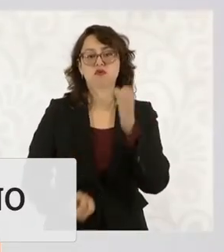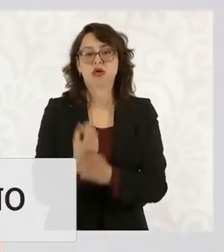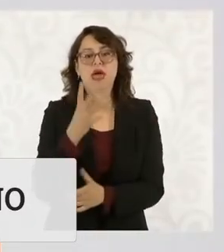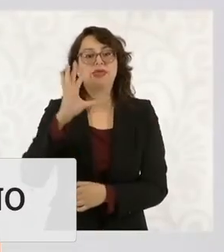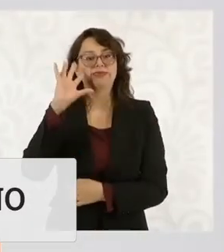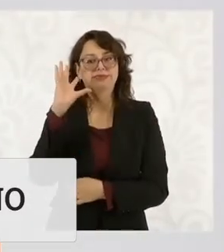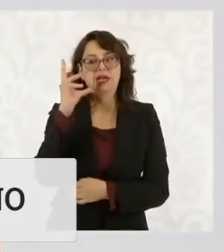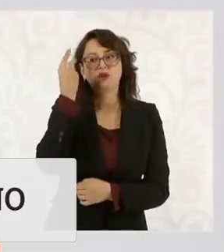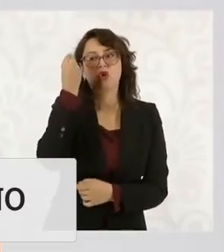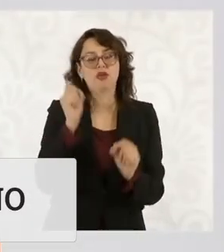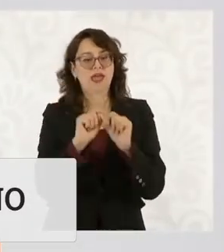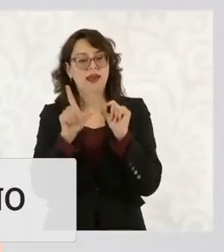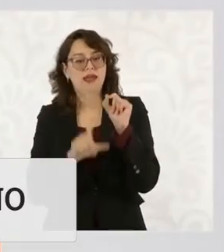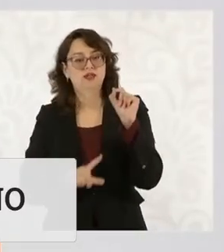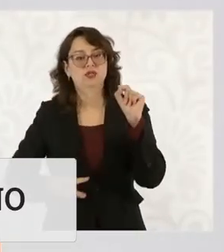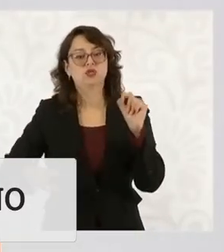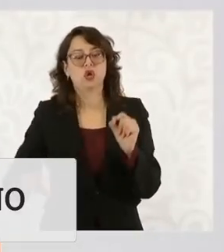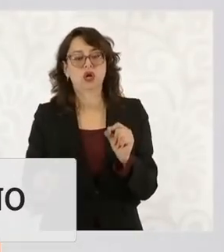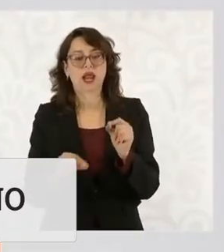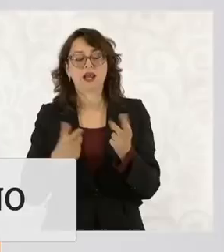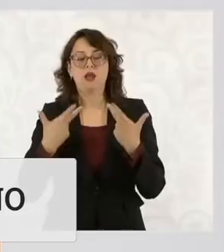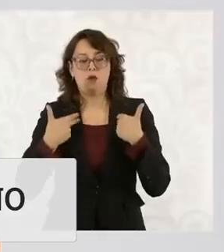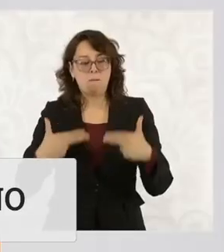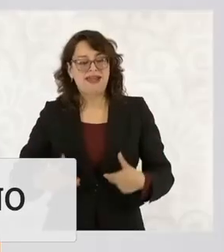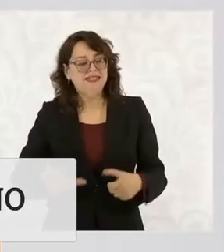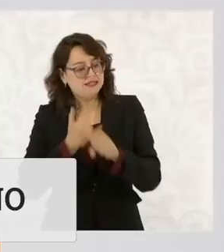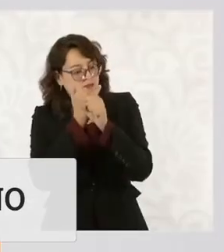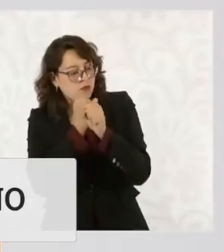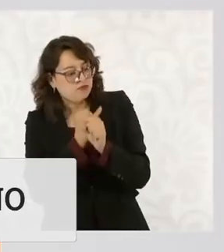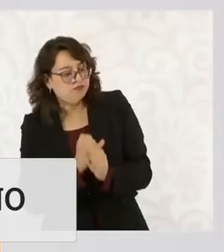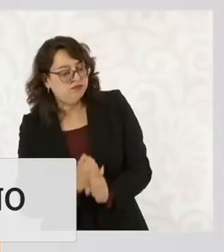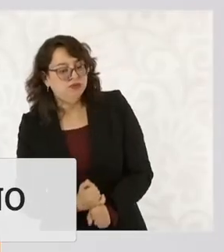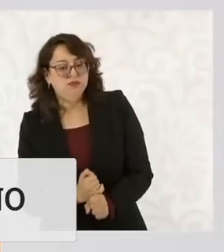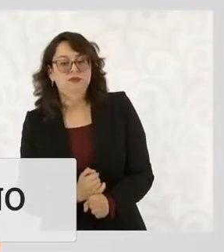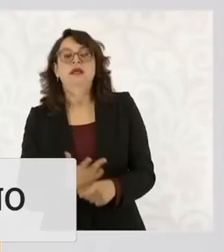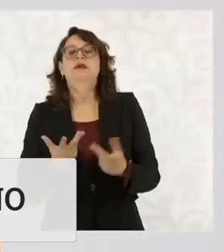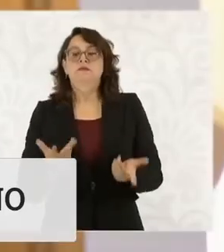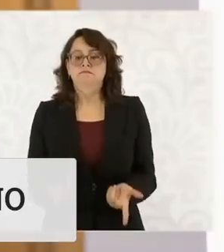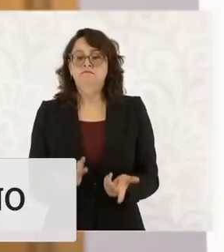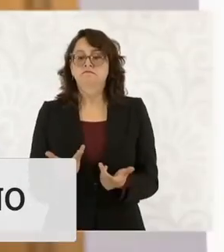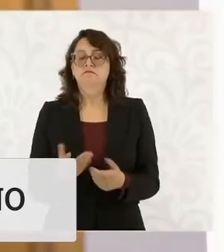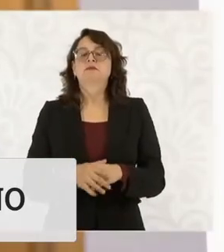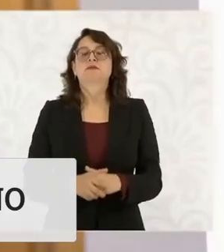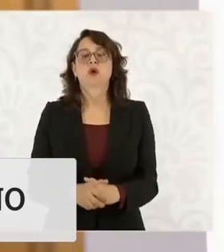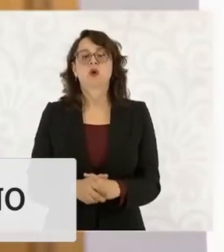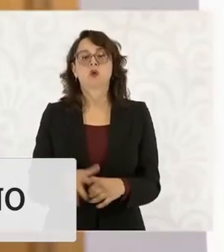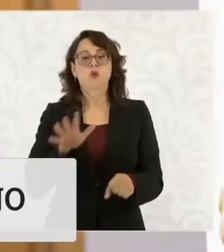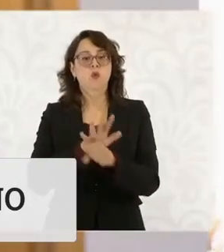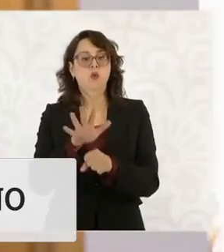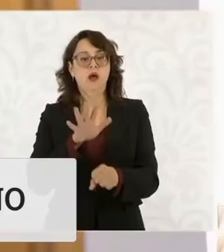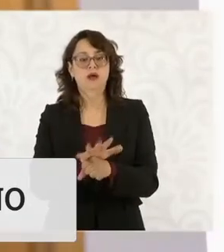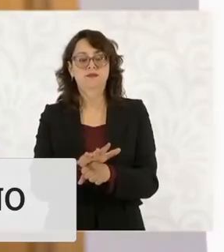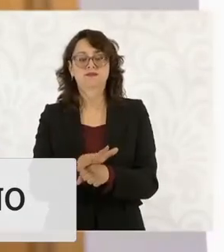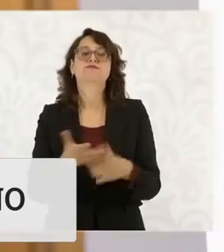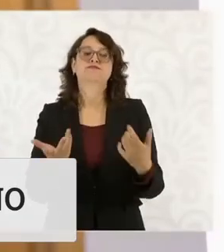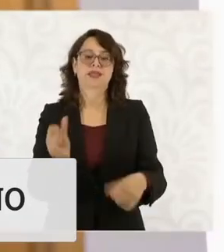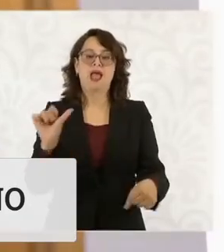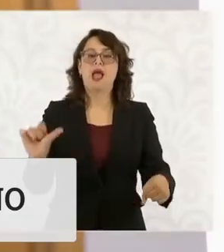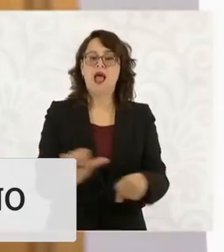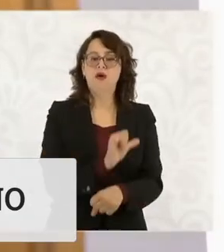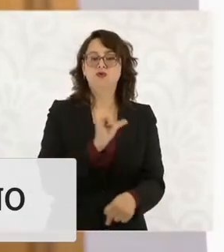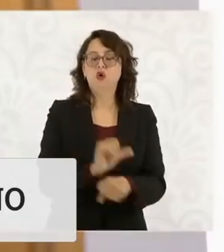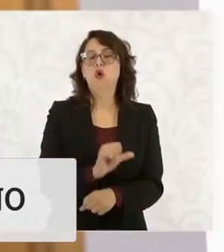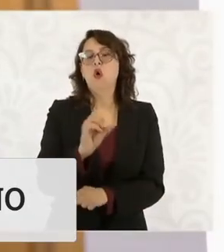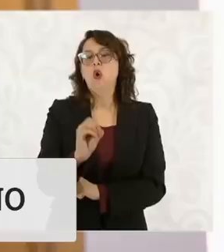de tecnología nacional y estudios humanistas. Entre ellos destacan el mini vehículo